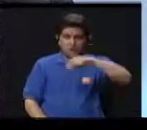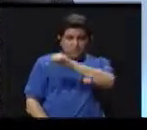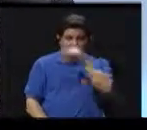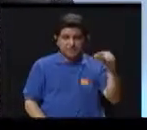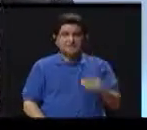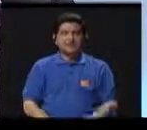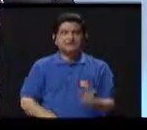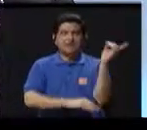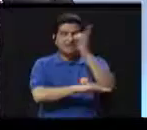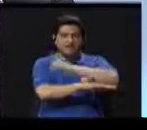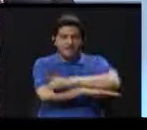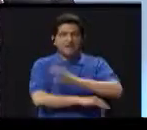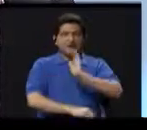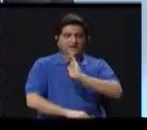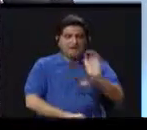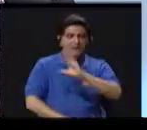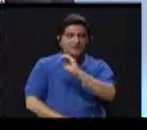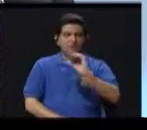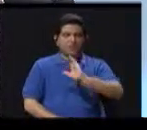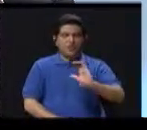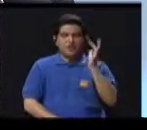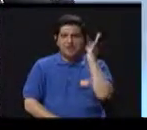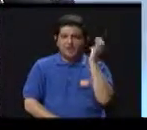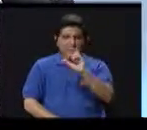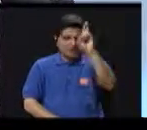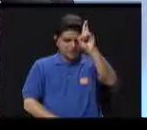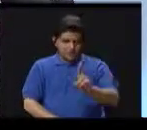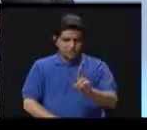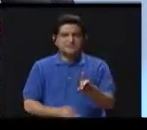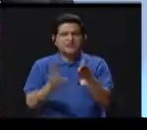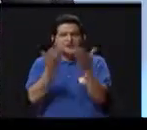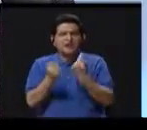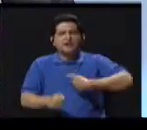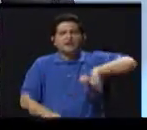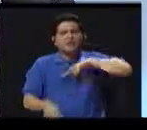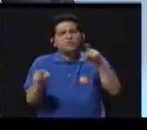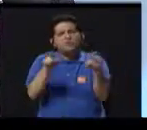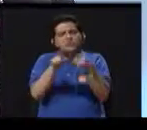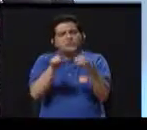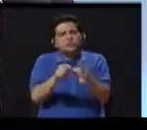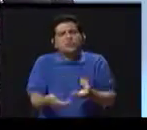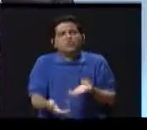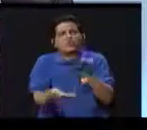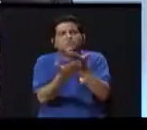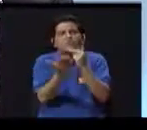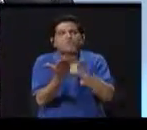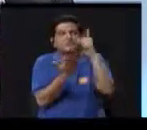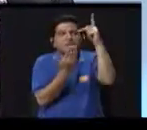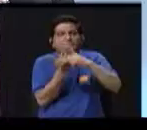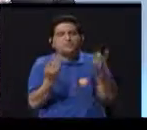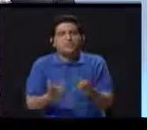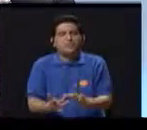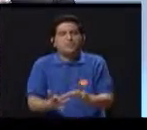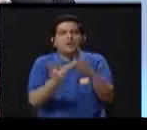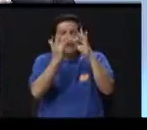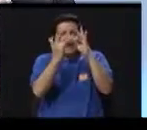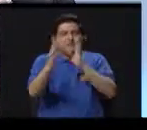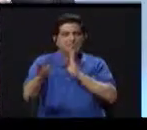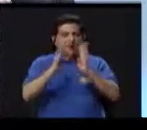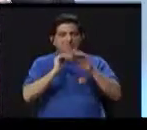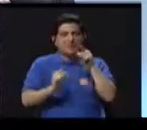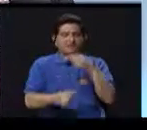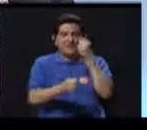la cual se celebra el Día del Niño y la Niña costarricense, queremos además ofrecer un programa especial para